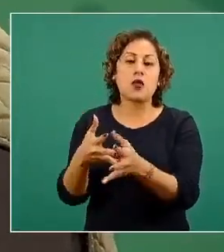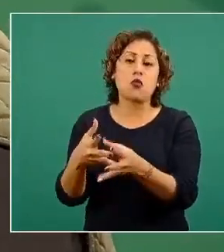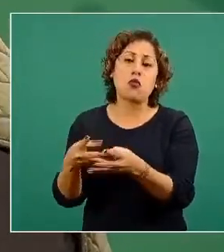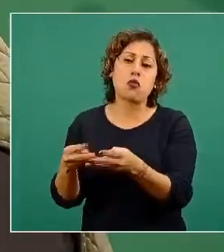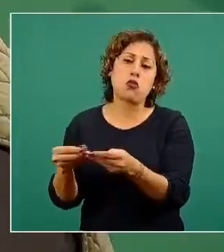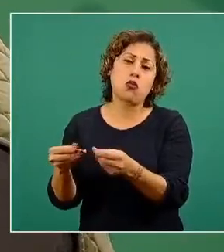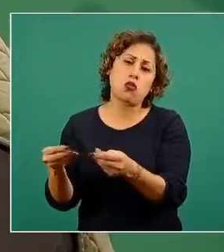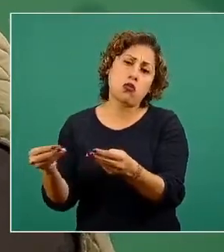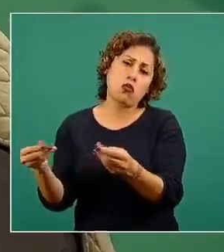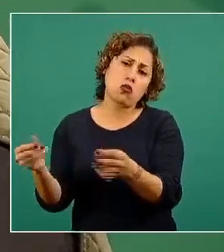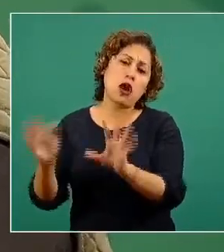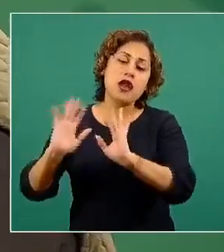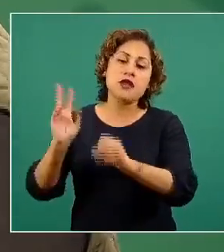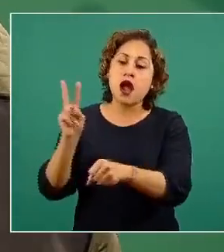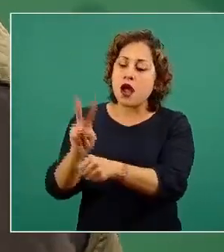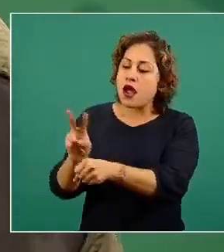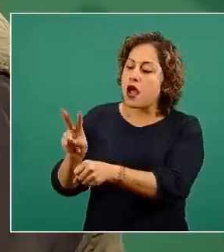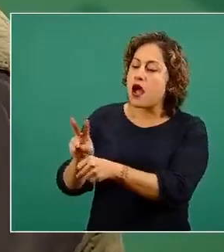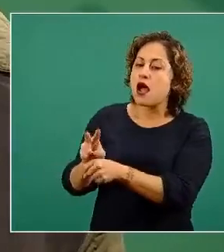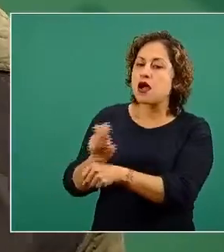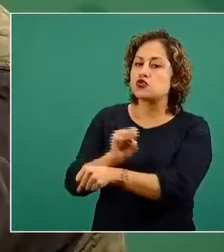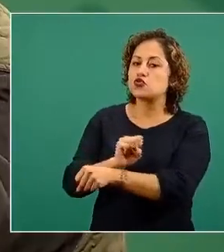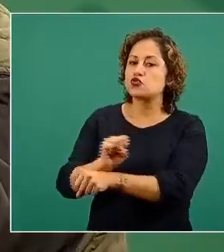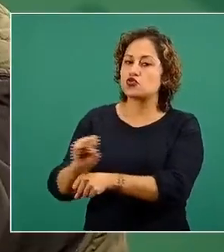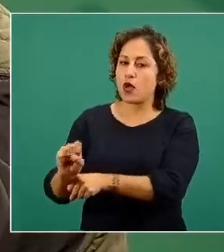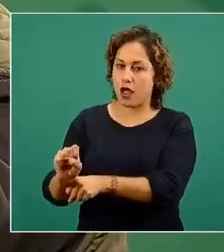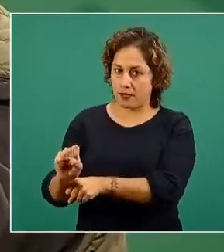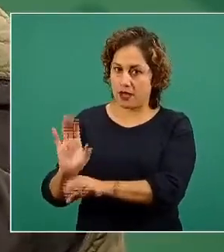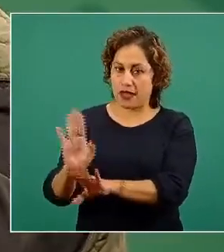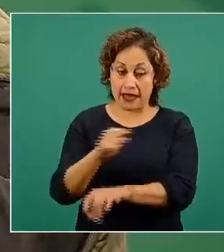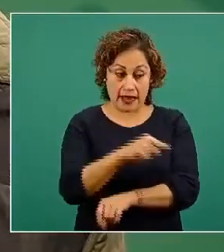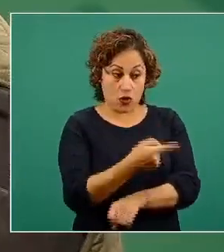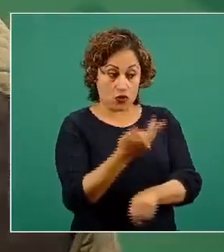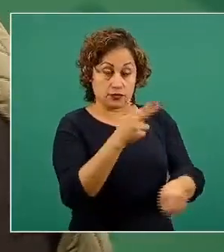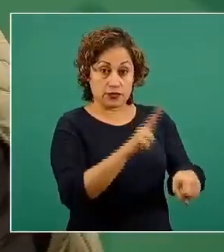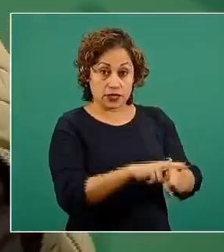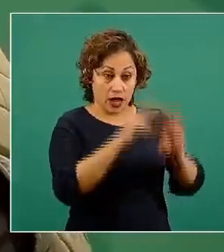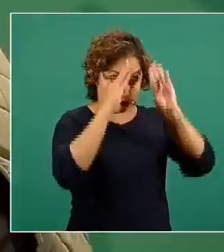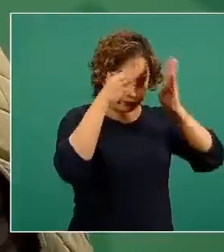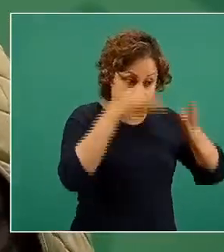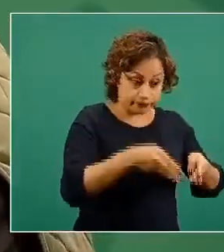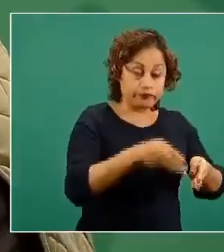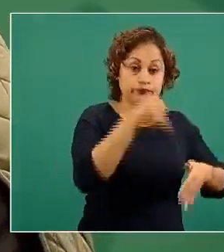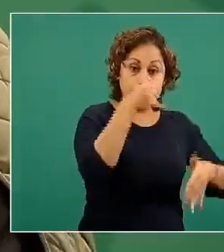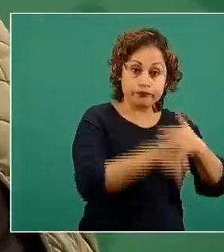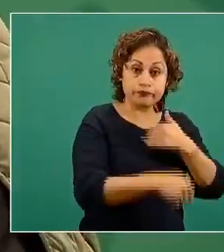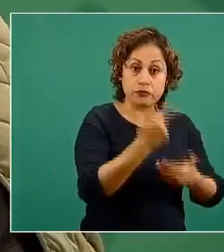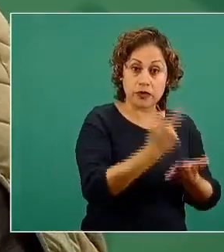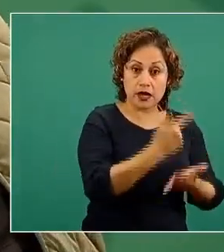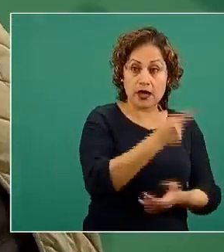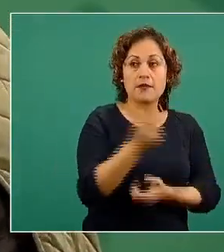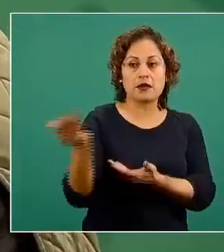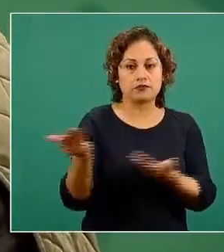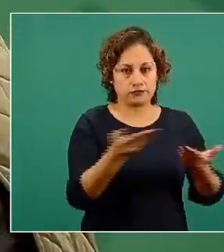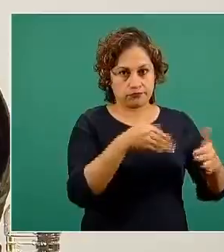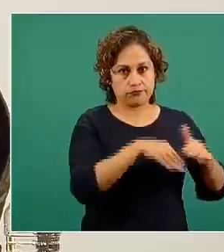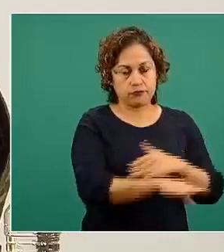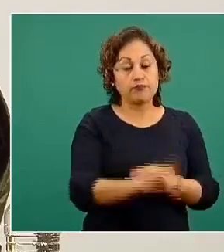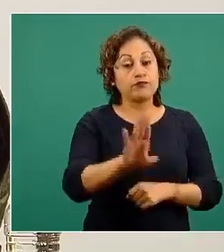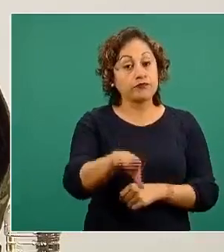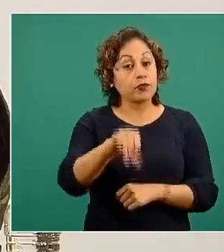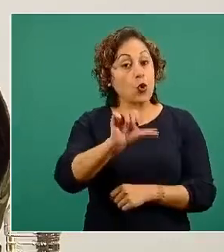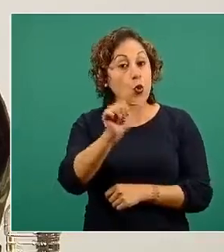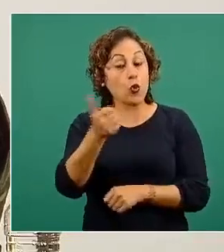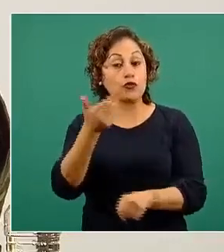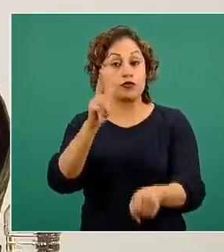de observación para esos hospitales. Otro de los crecimientos importantes fue justamente en el autódromo. La Secretaría de Salud